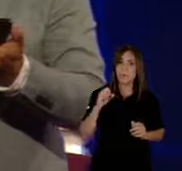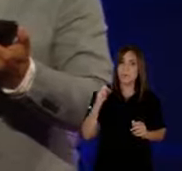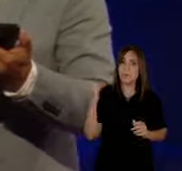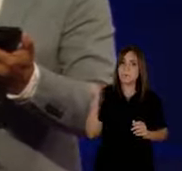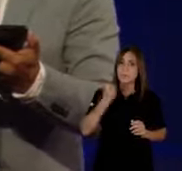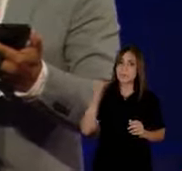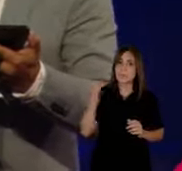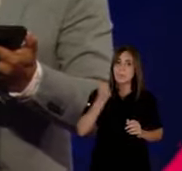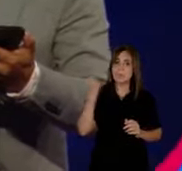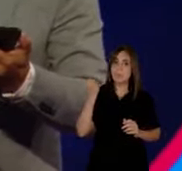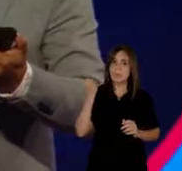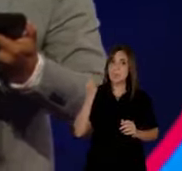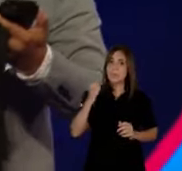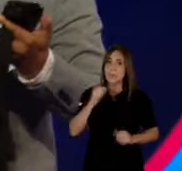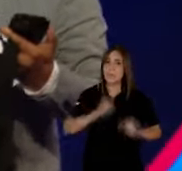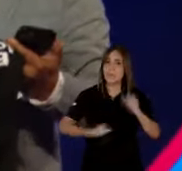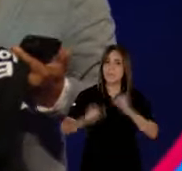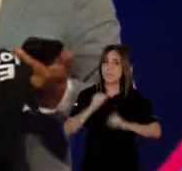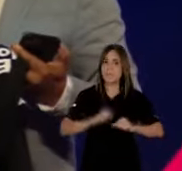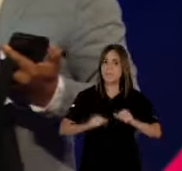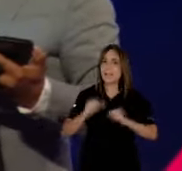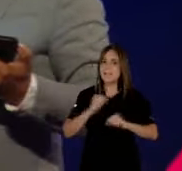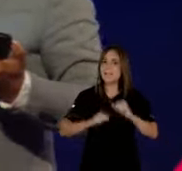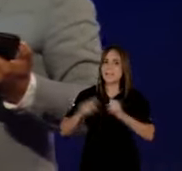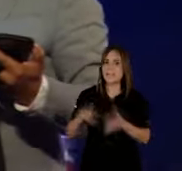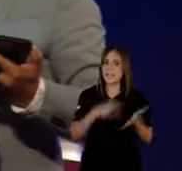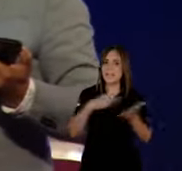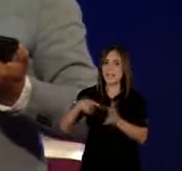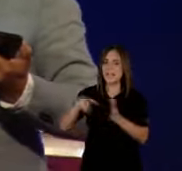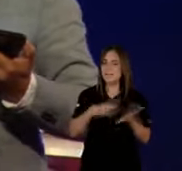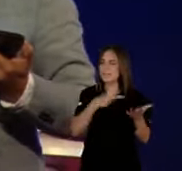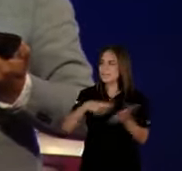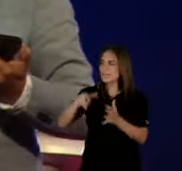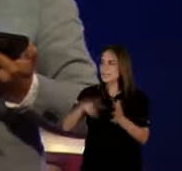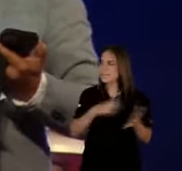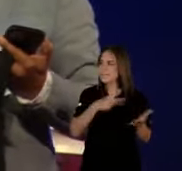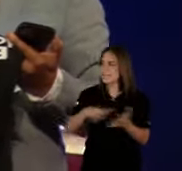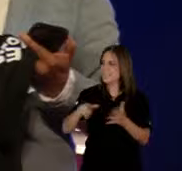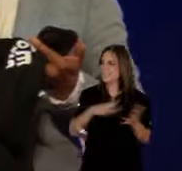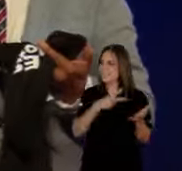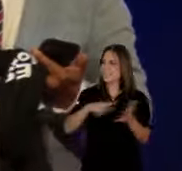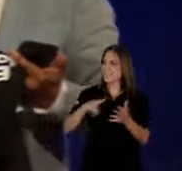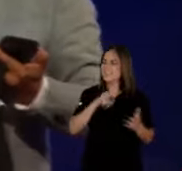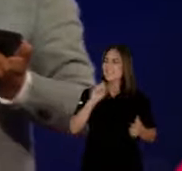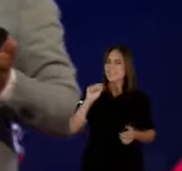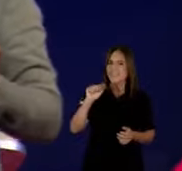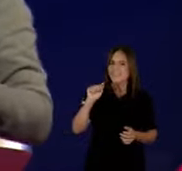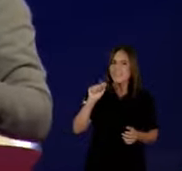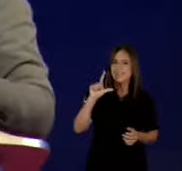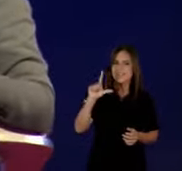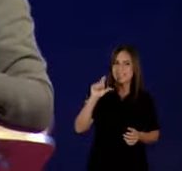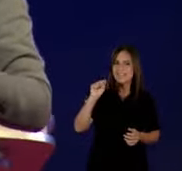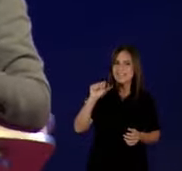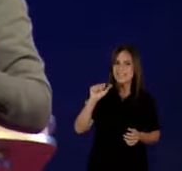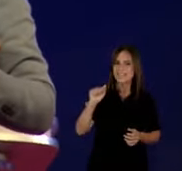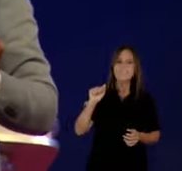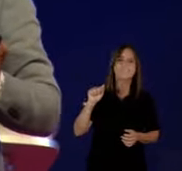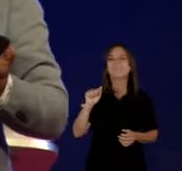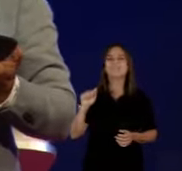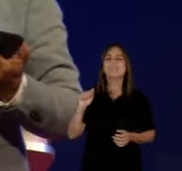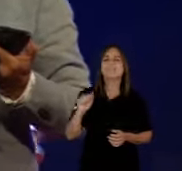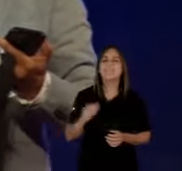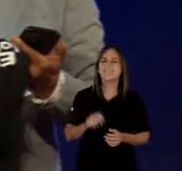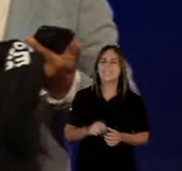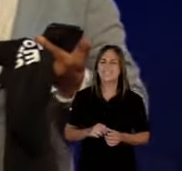concierto de salsa. Diga conmigo: salsa. Hermano, y qué buenas son las habichuelas. Sin salsa, eso no hay